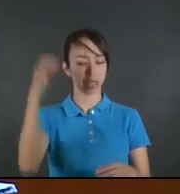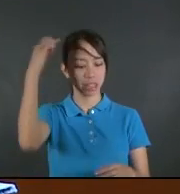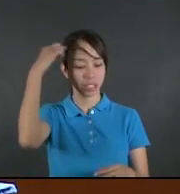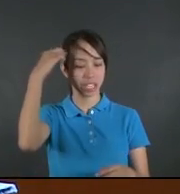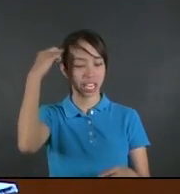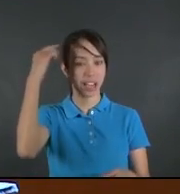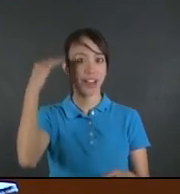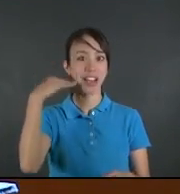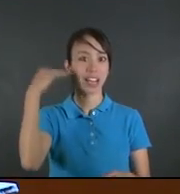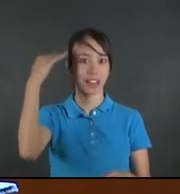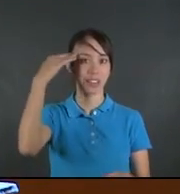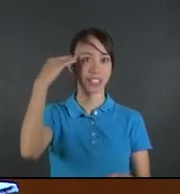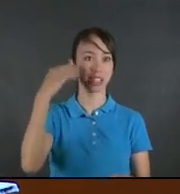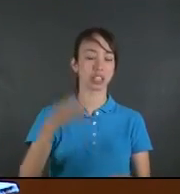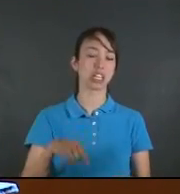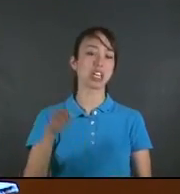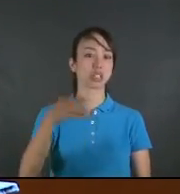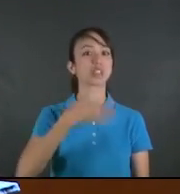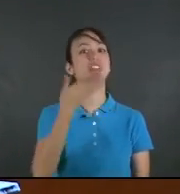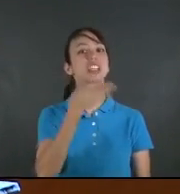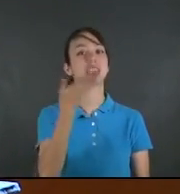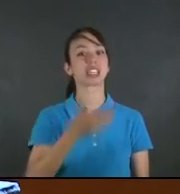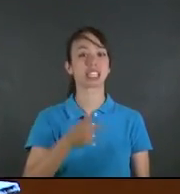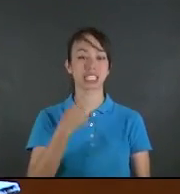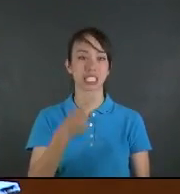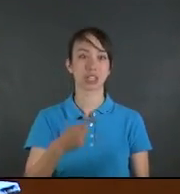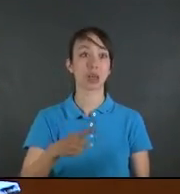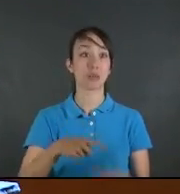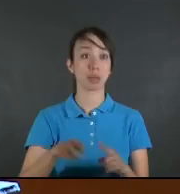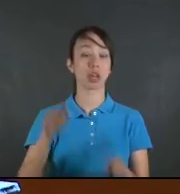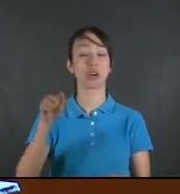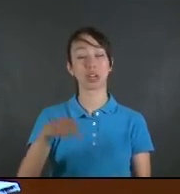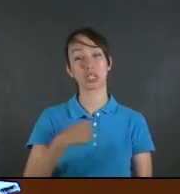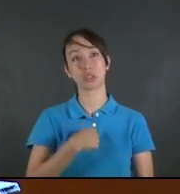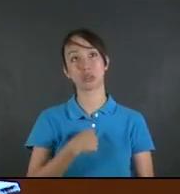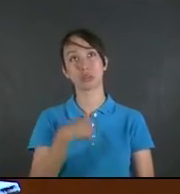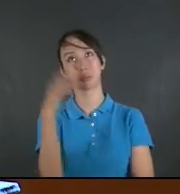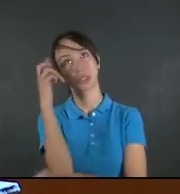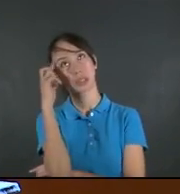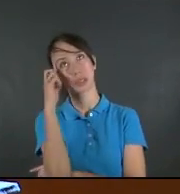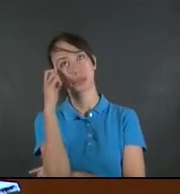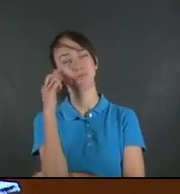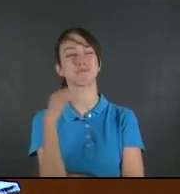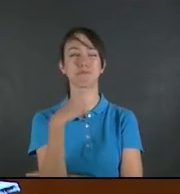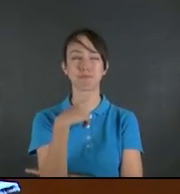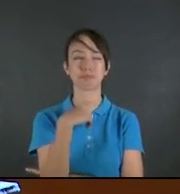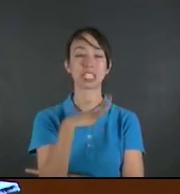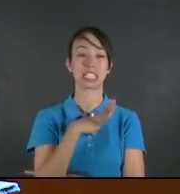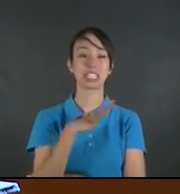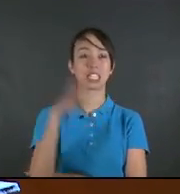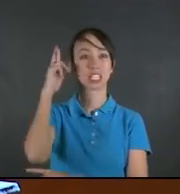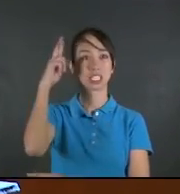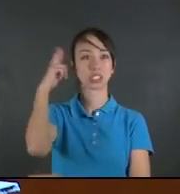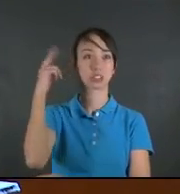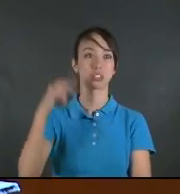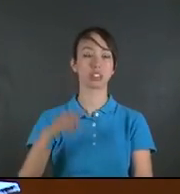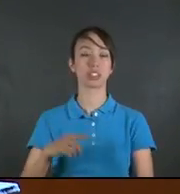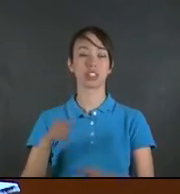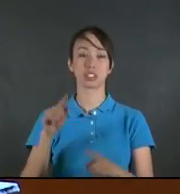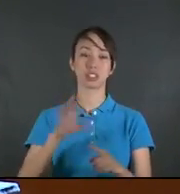fácil decirlo pero ahora digo yo deas que tienen razón Lo único que tengo que hacer es medio mover